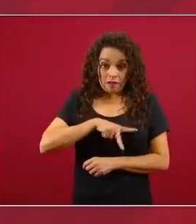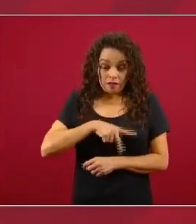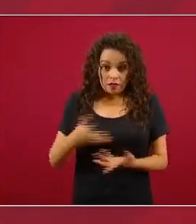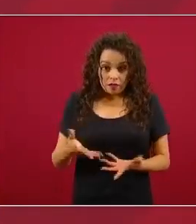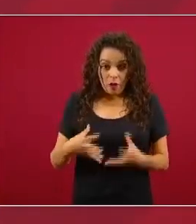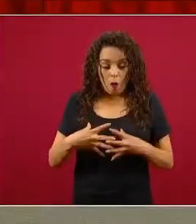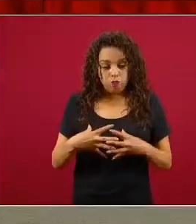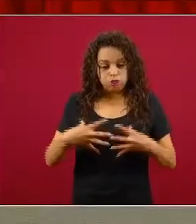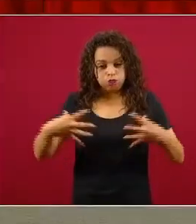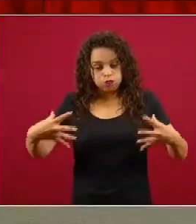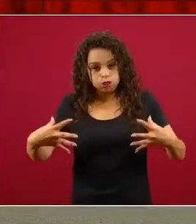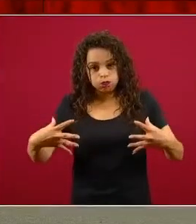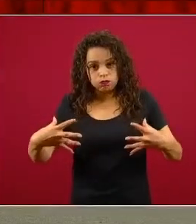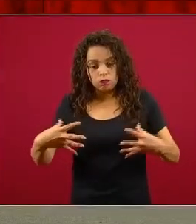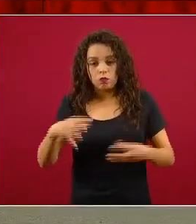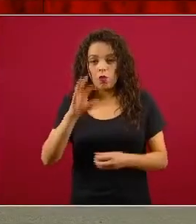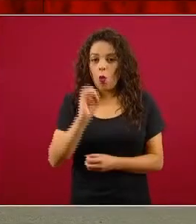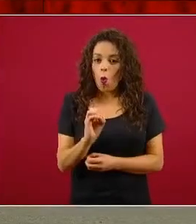inflamación, por